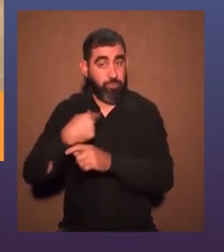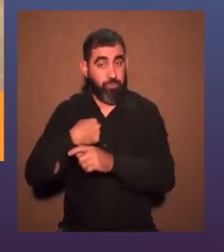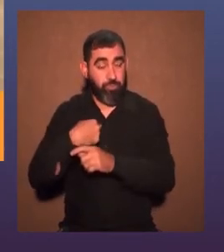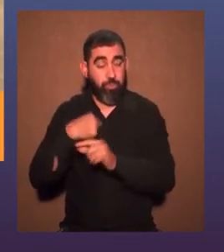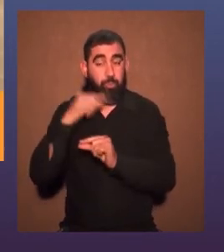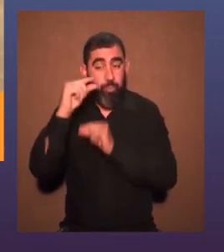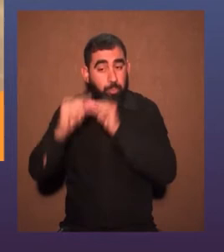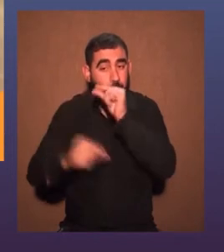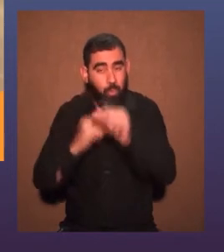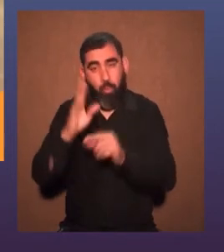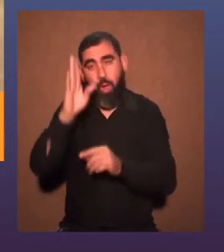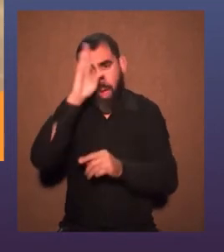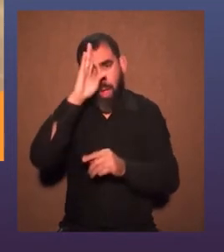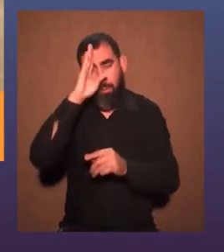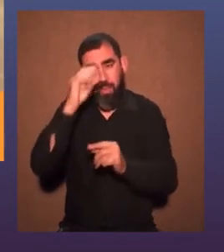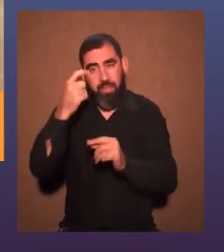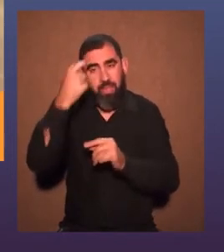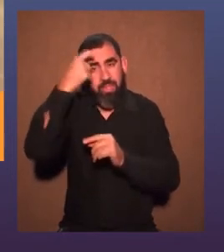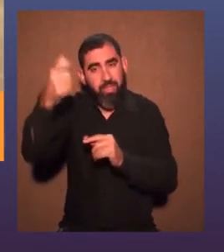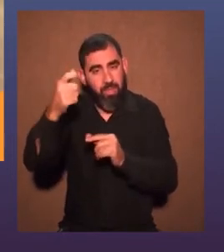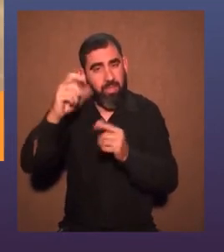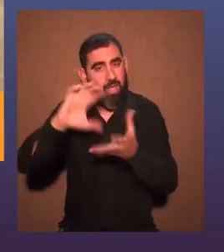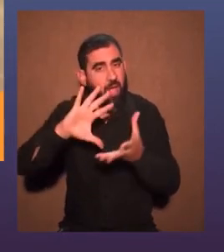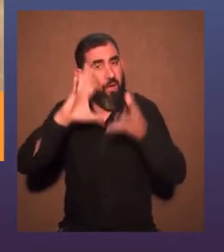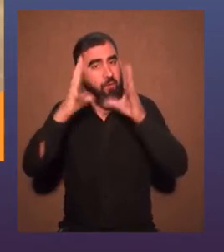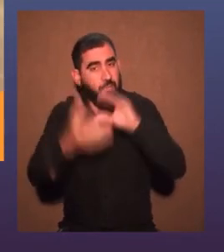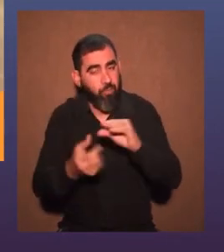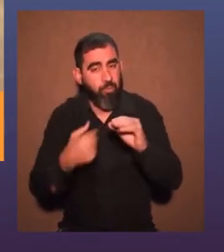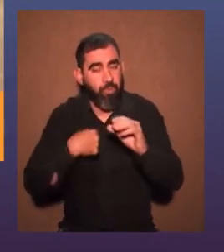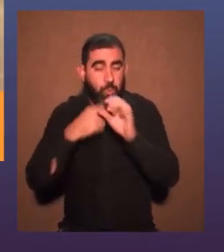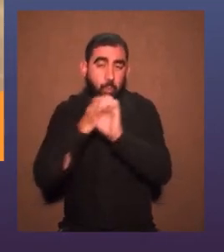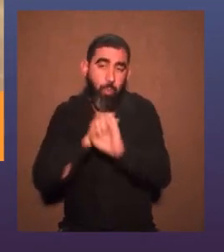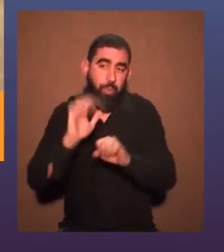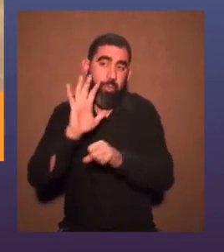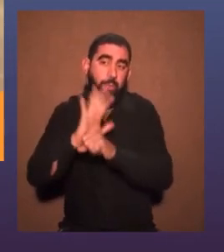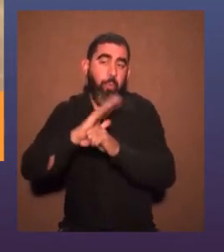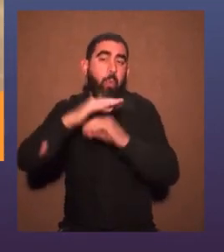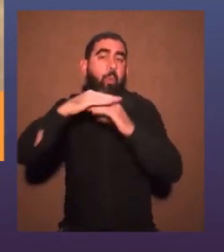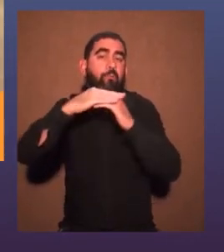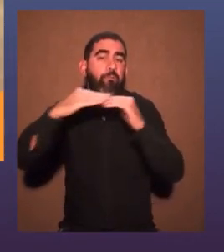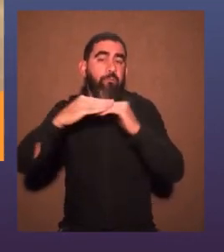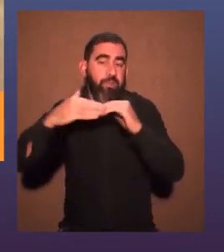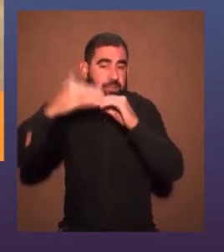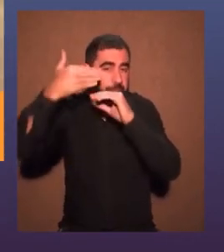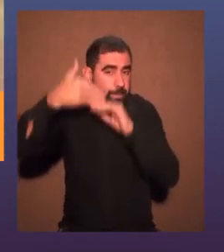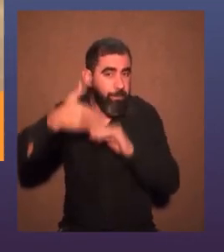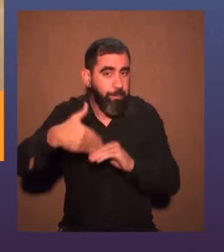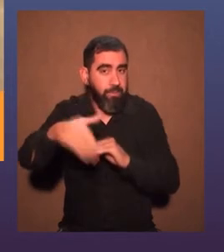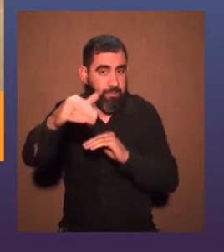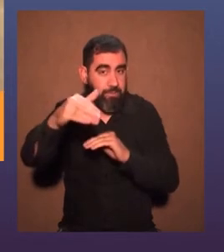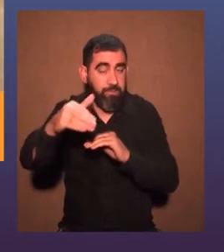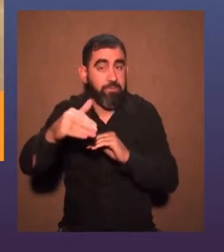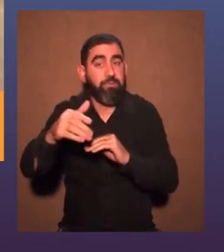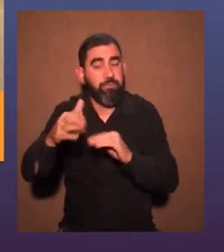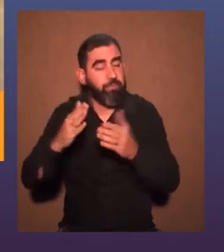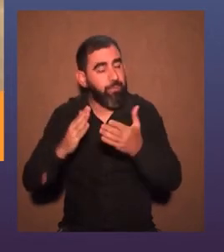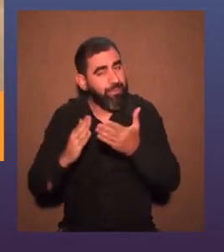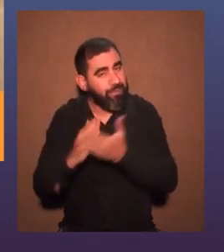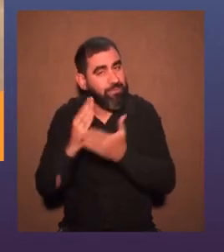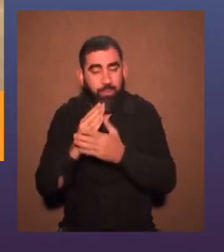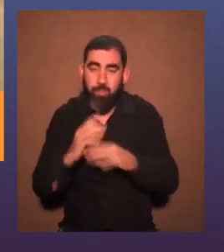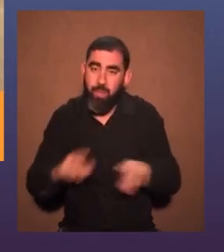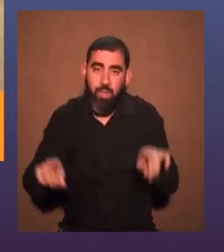que va adquiriendo a lo largo del tiempo una técnica sobre la cual te puedes basar y digamos tenés ahí como un sostén,